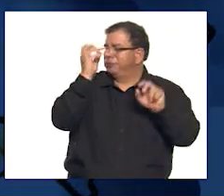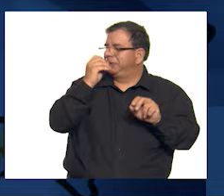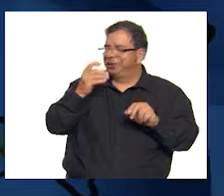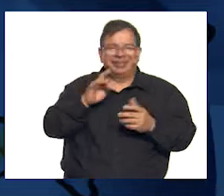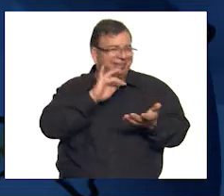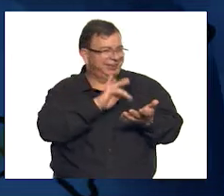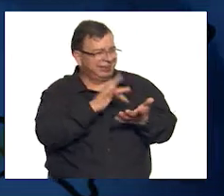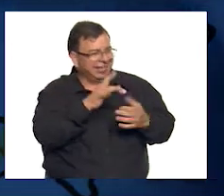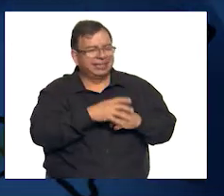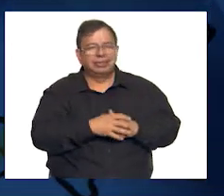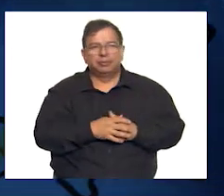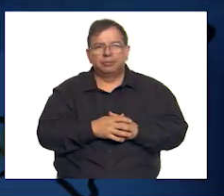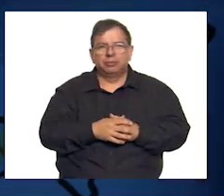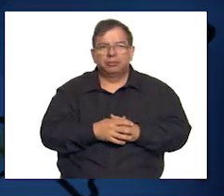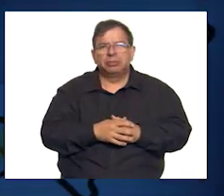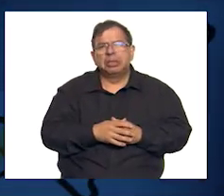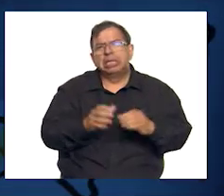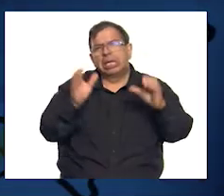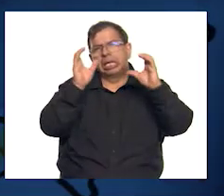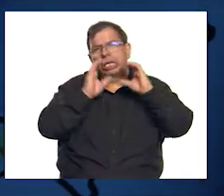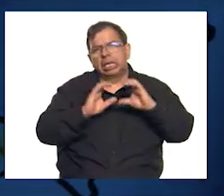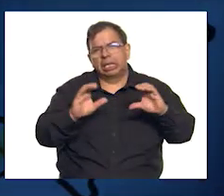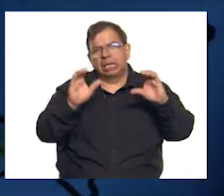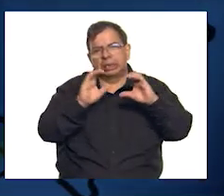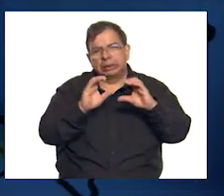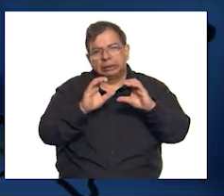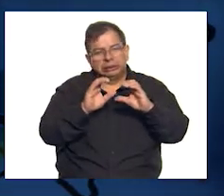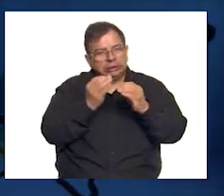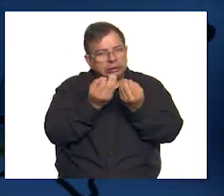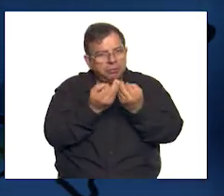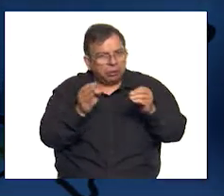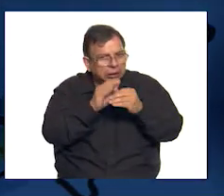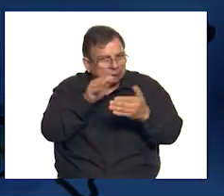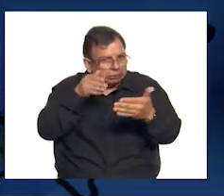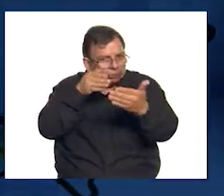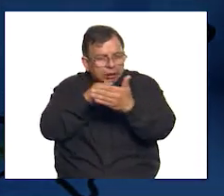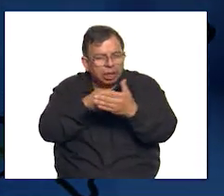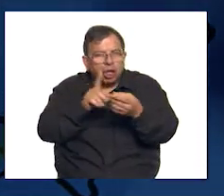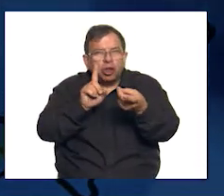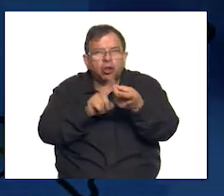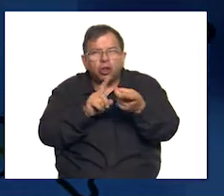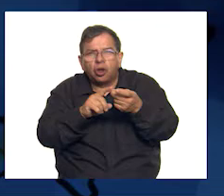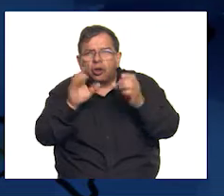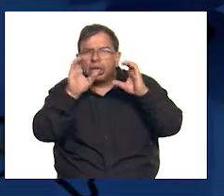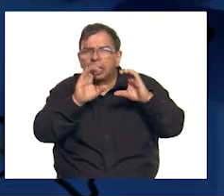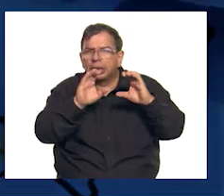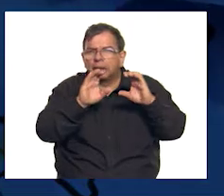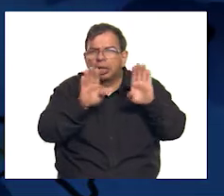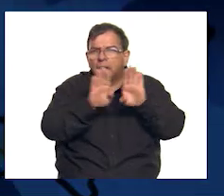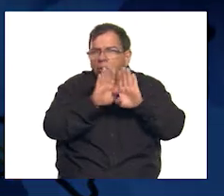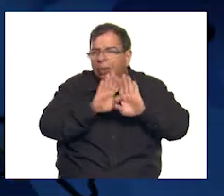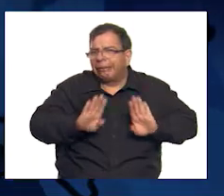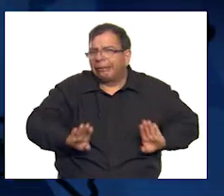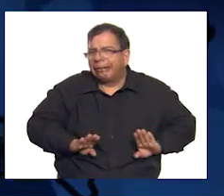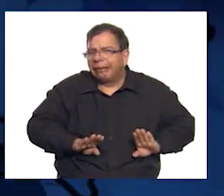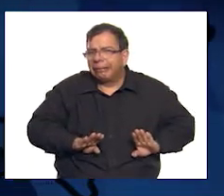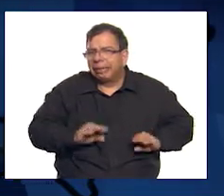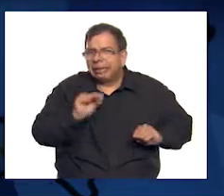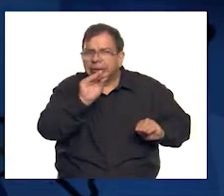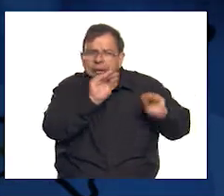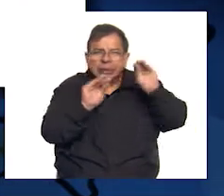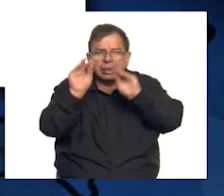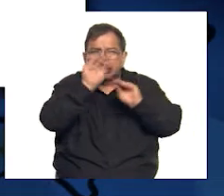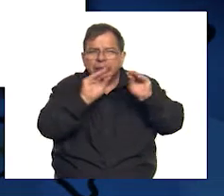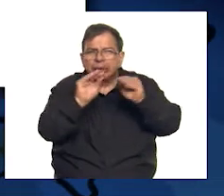Gaby. Luego, como la canción era el elemento central, definí dónde lo ubicaría y con qué características gráficas.